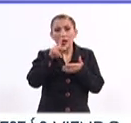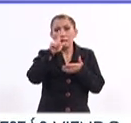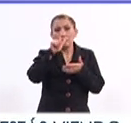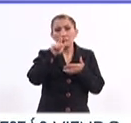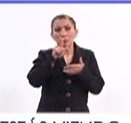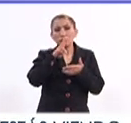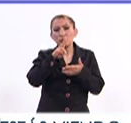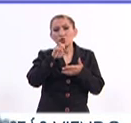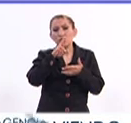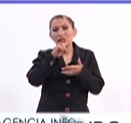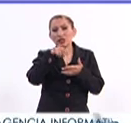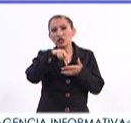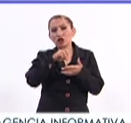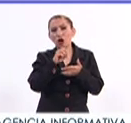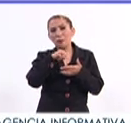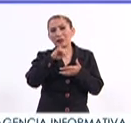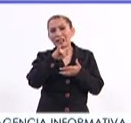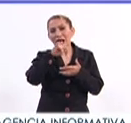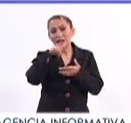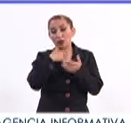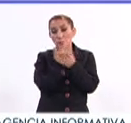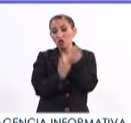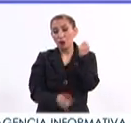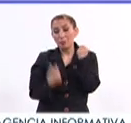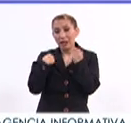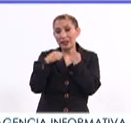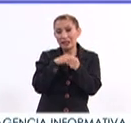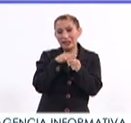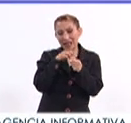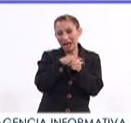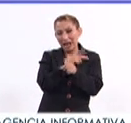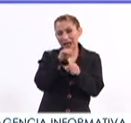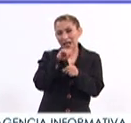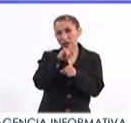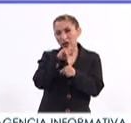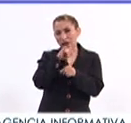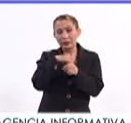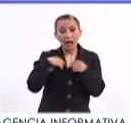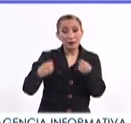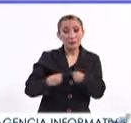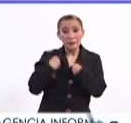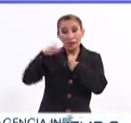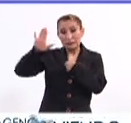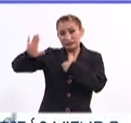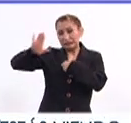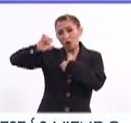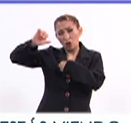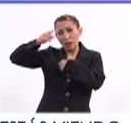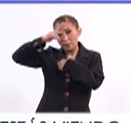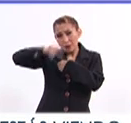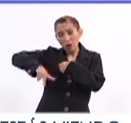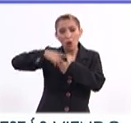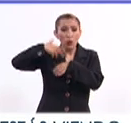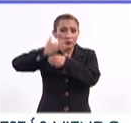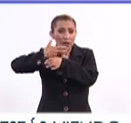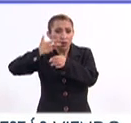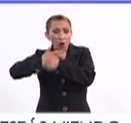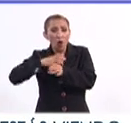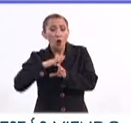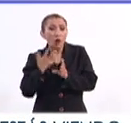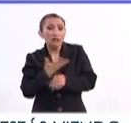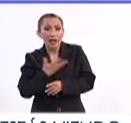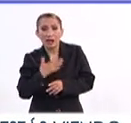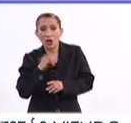plurinominales, pero en los cuales reconocen la binacionalidad, es decir, puede ser que estés residiendo de manera permanente en México o en Estados Unidos o